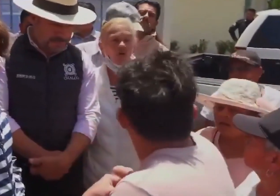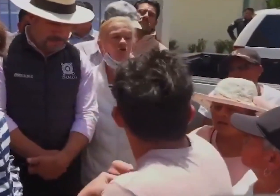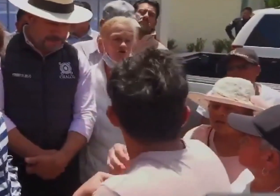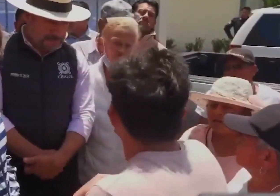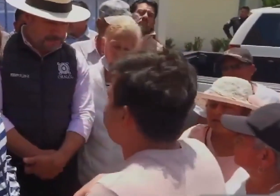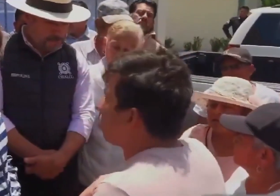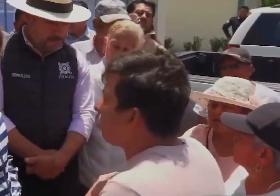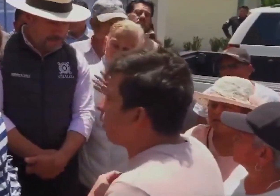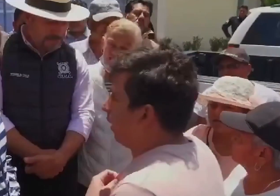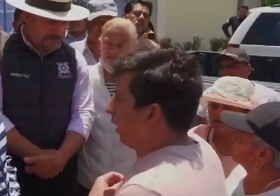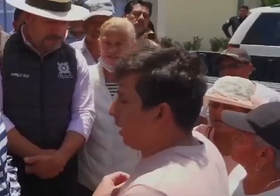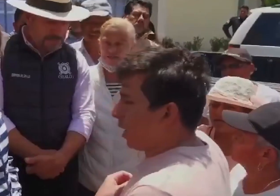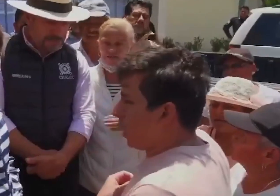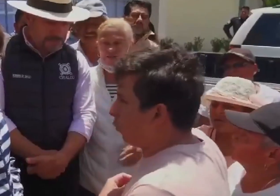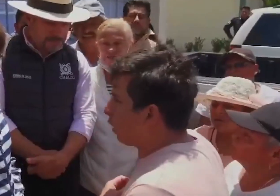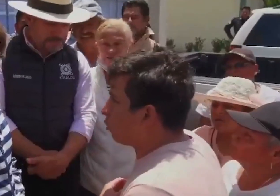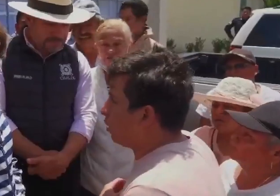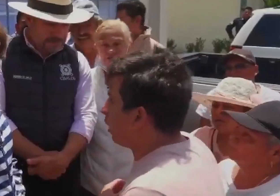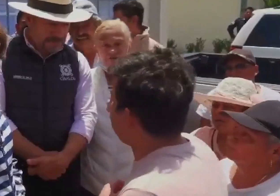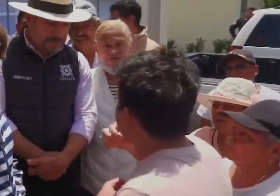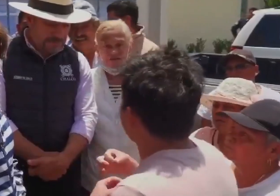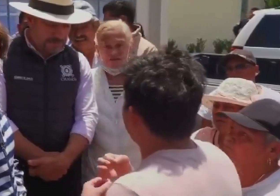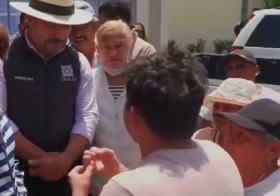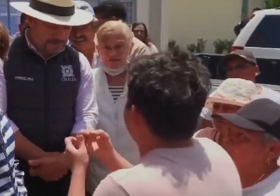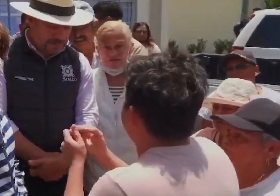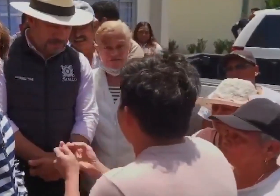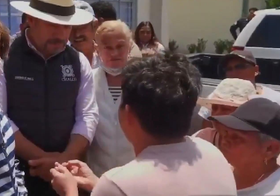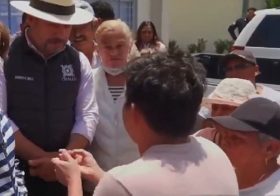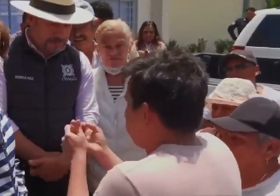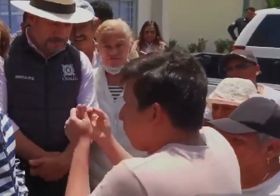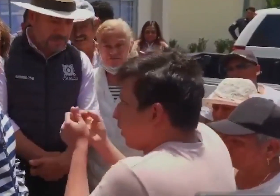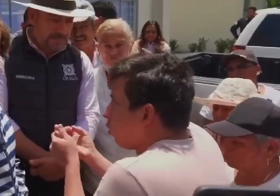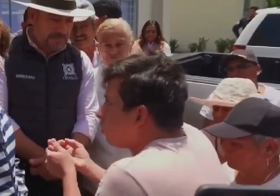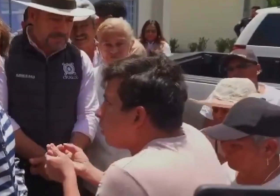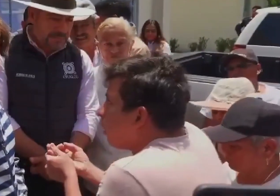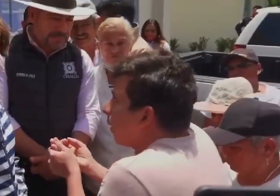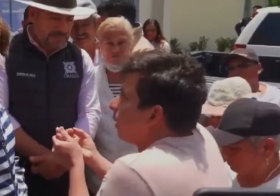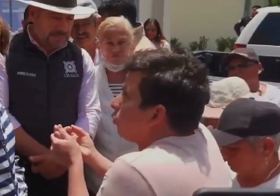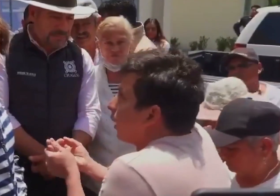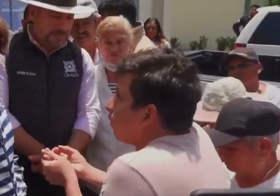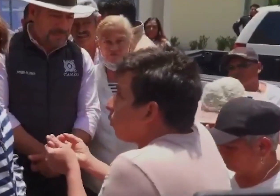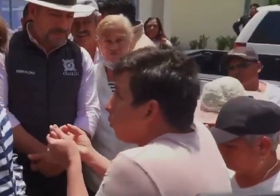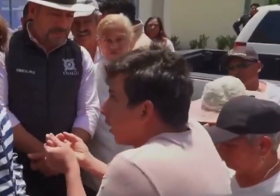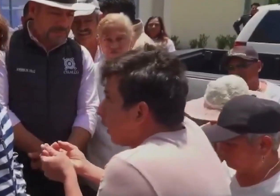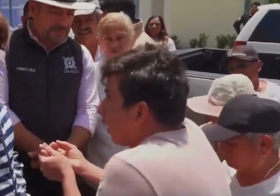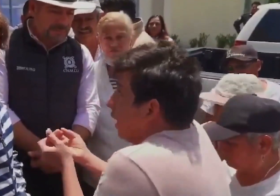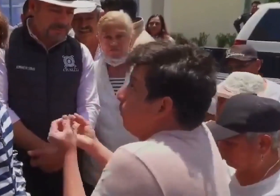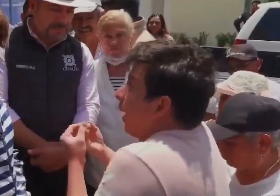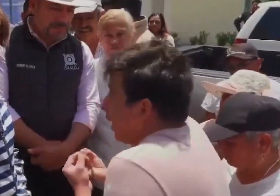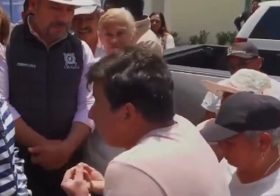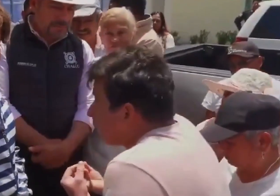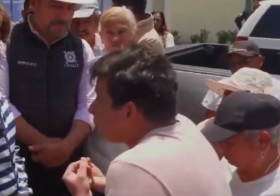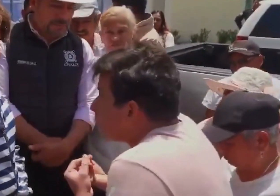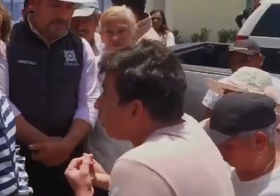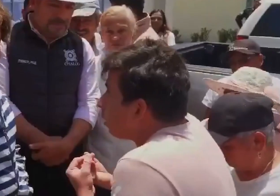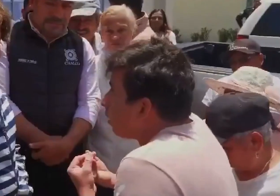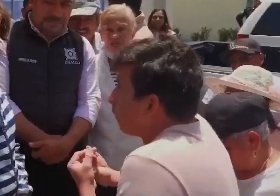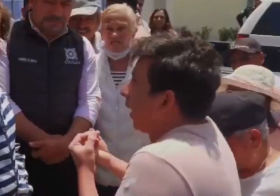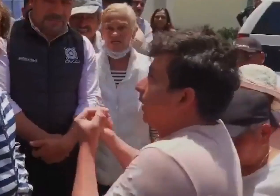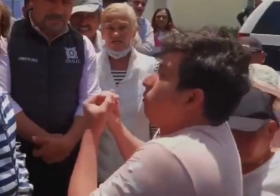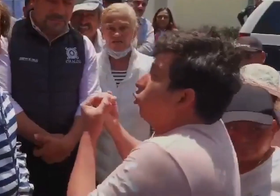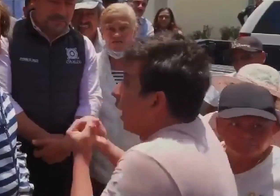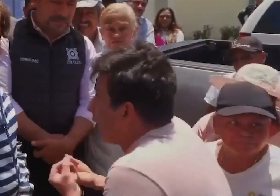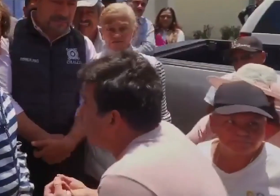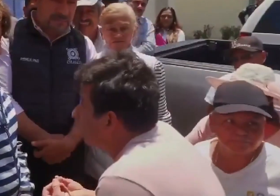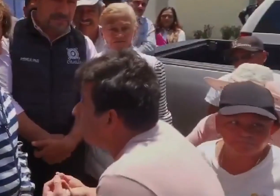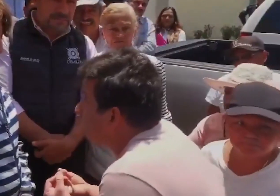ap trabajo en una cocina yo les pagué a mis compañeros para que votaran por moren les pagu